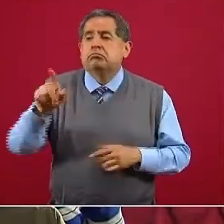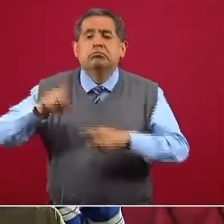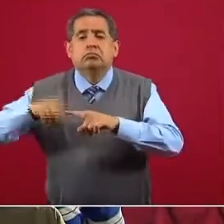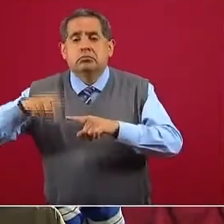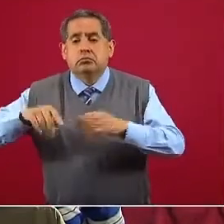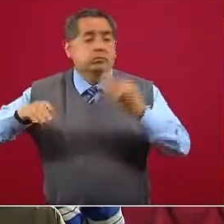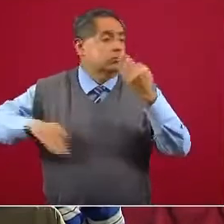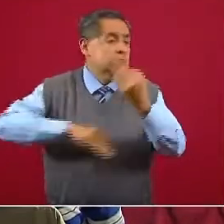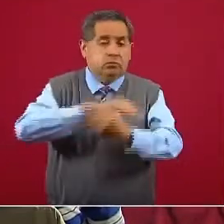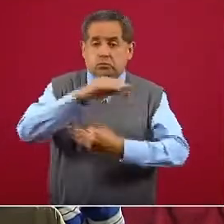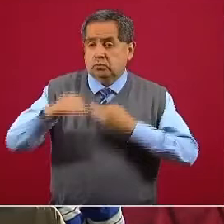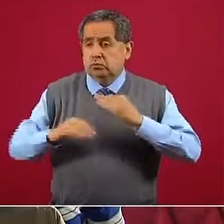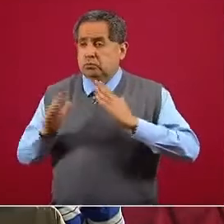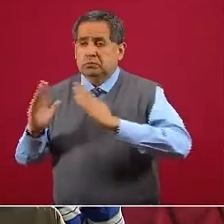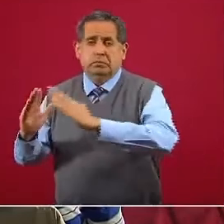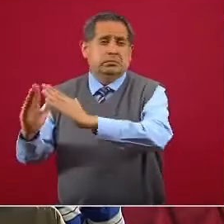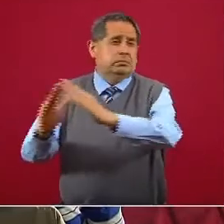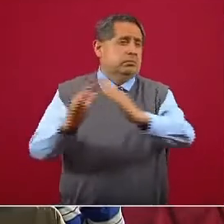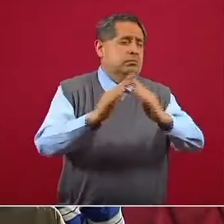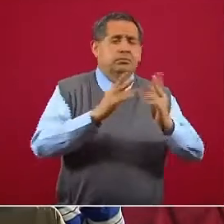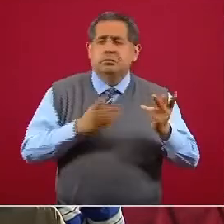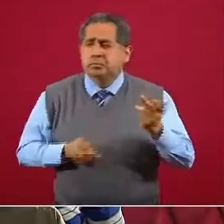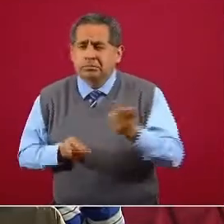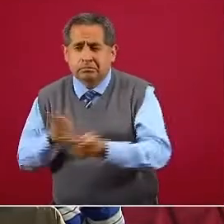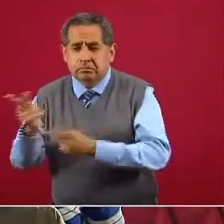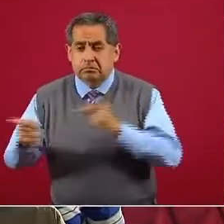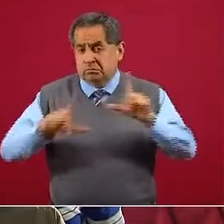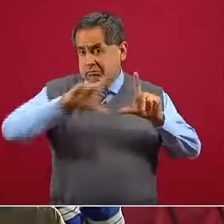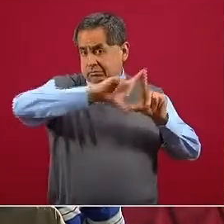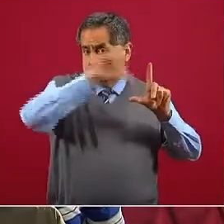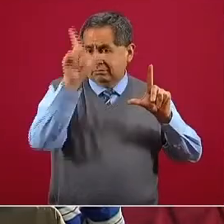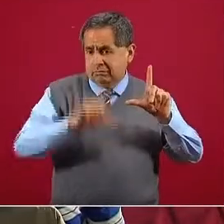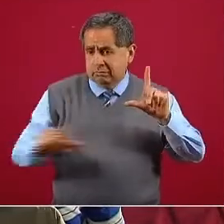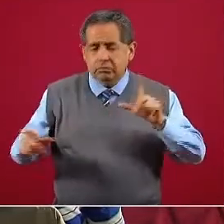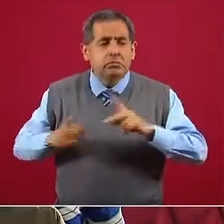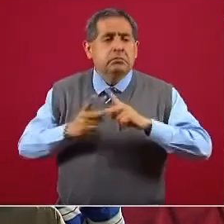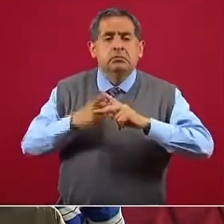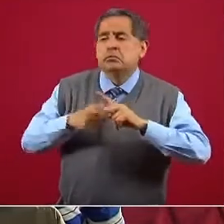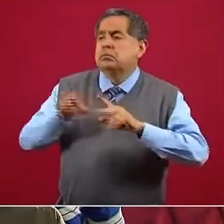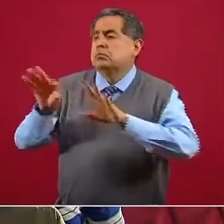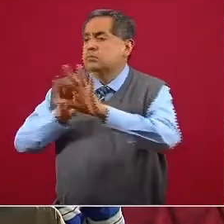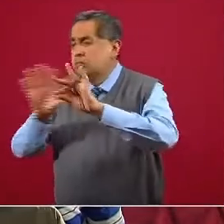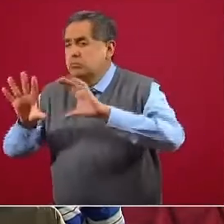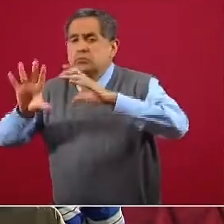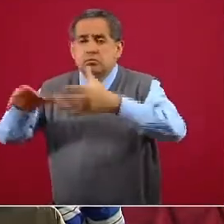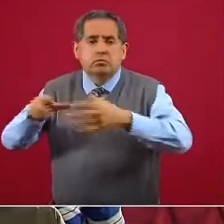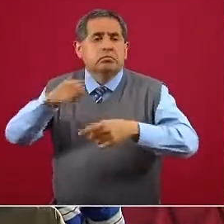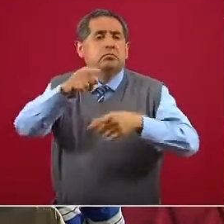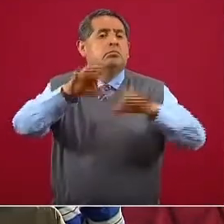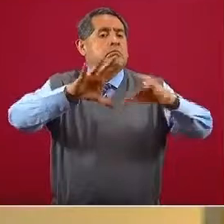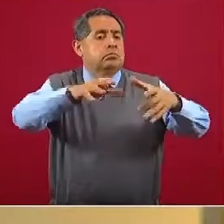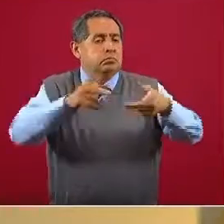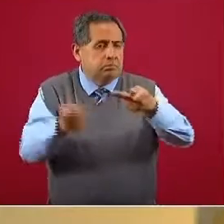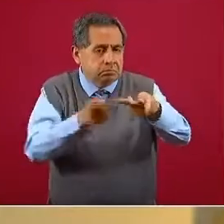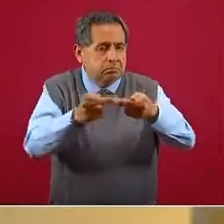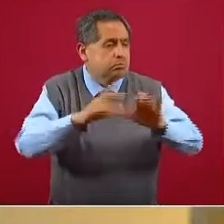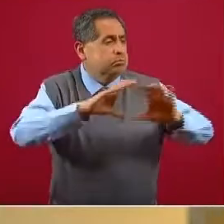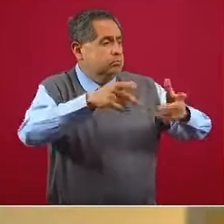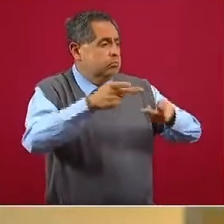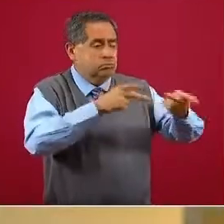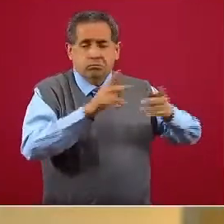los hogares de México. Su diseño es nacional, probabilístico, estratificado y por conglomerados, e incluye a